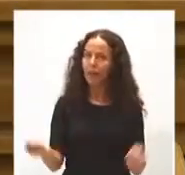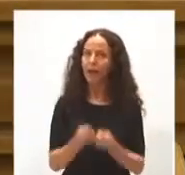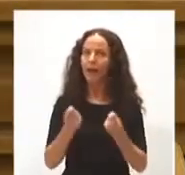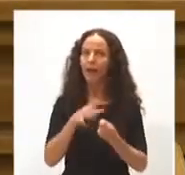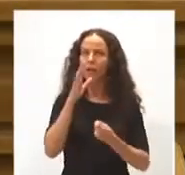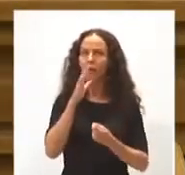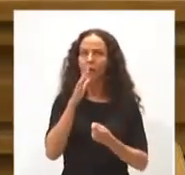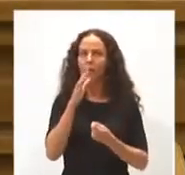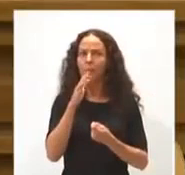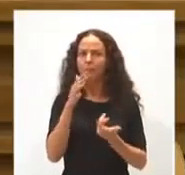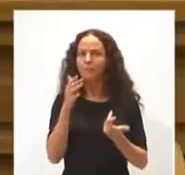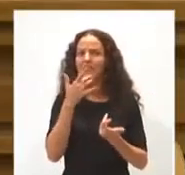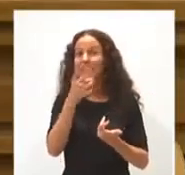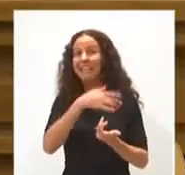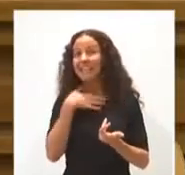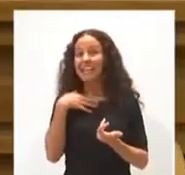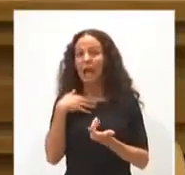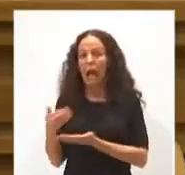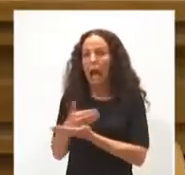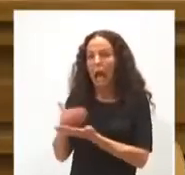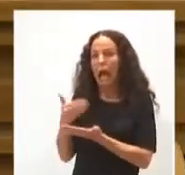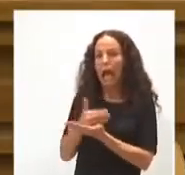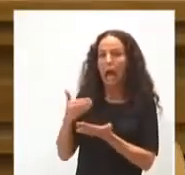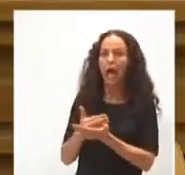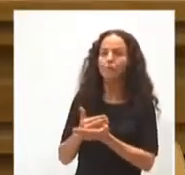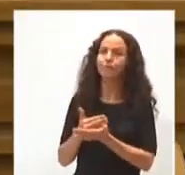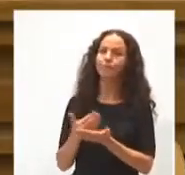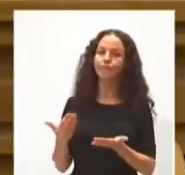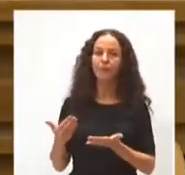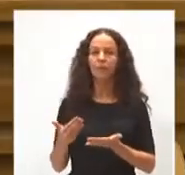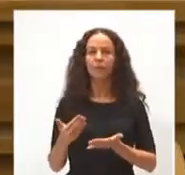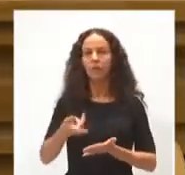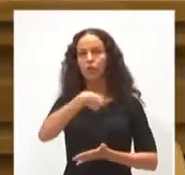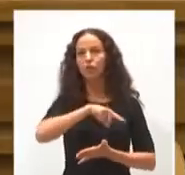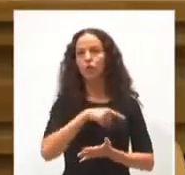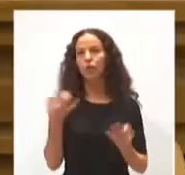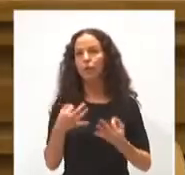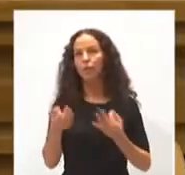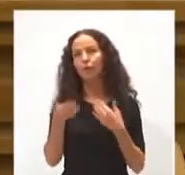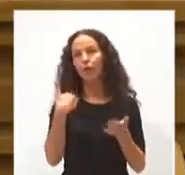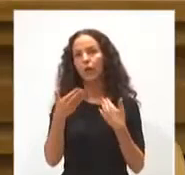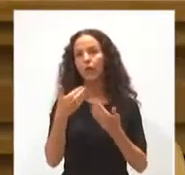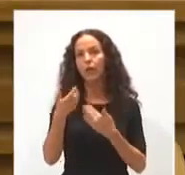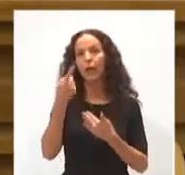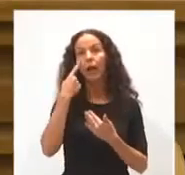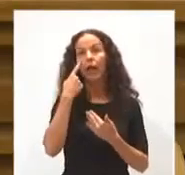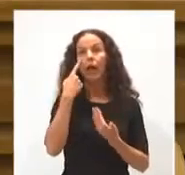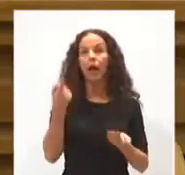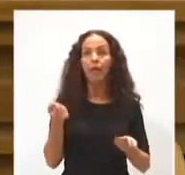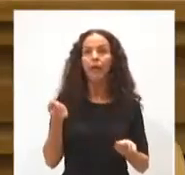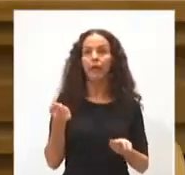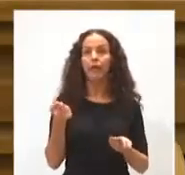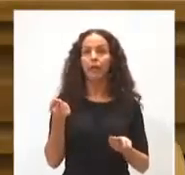ganar unos cuantos millones de euros en algunos sitios pues no nos tendríamos que plantear negociar la posibilidad de que los nuestros también se aplique la tarifa